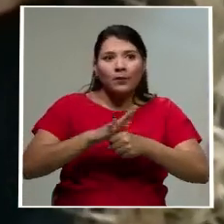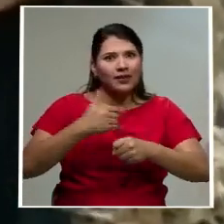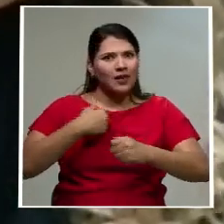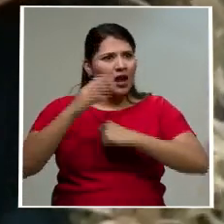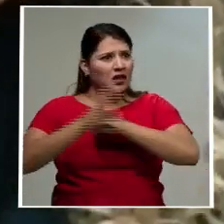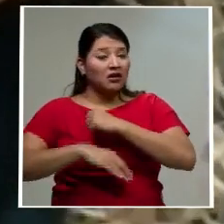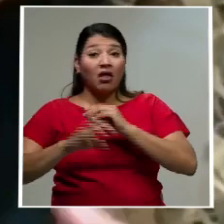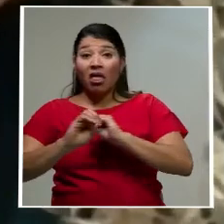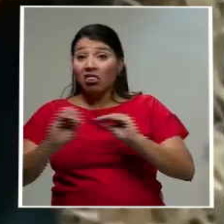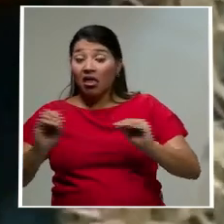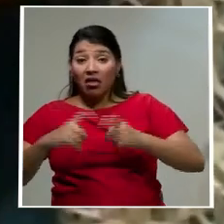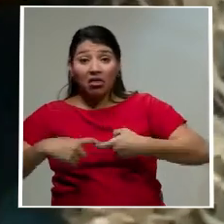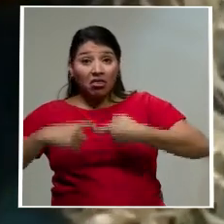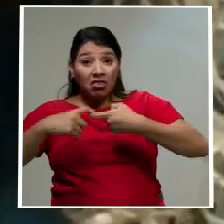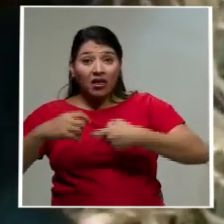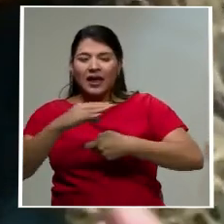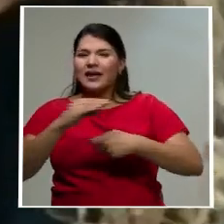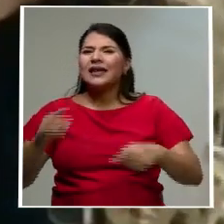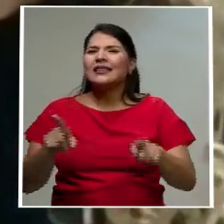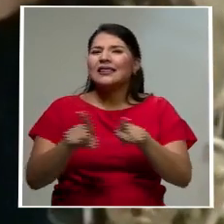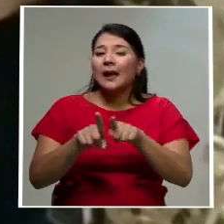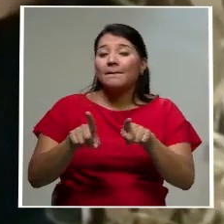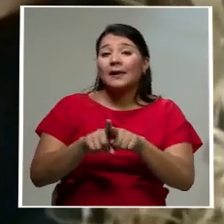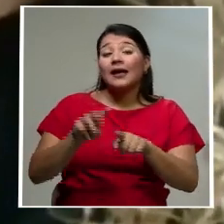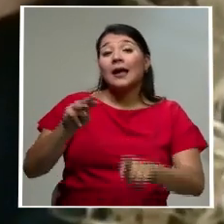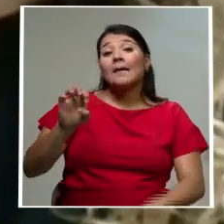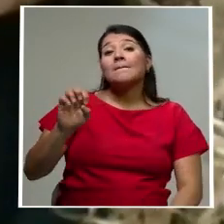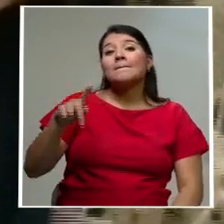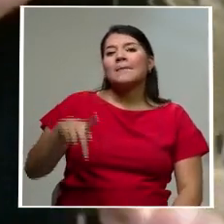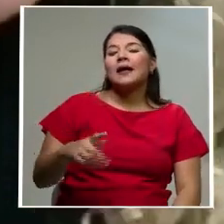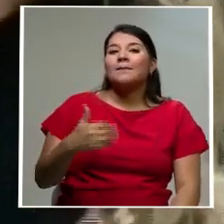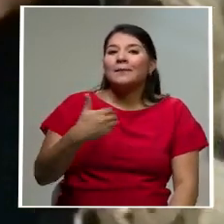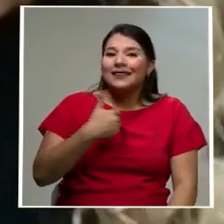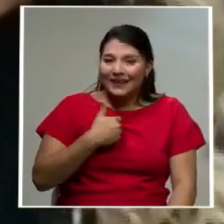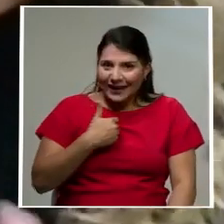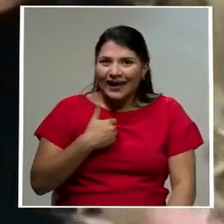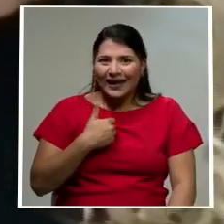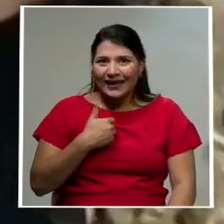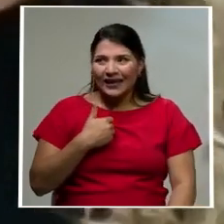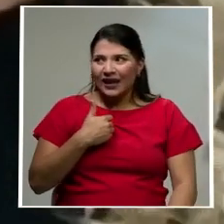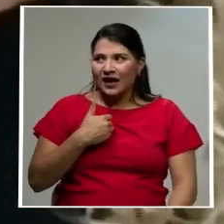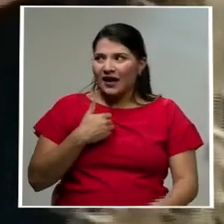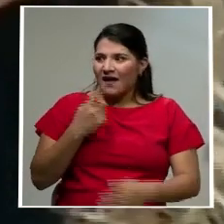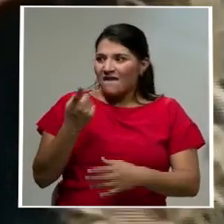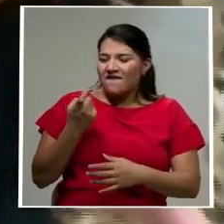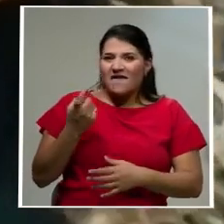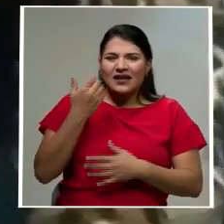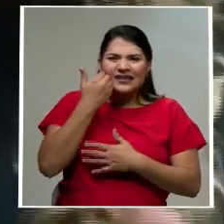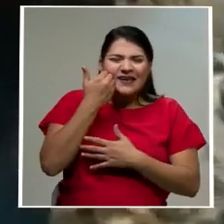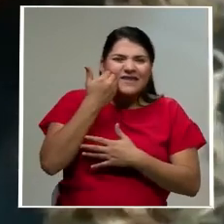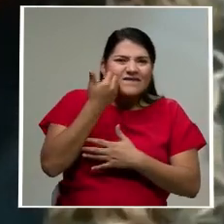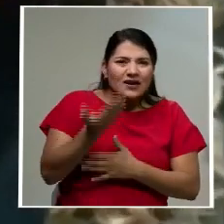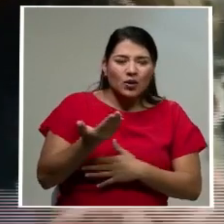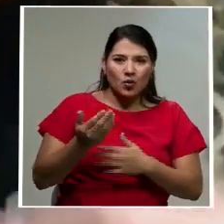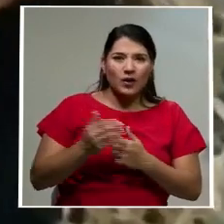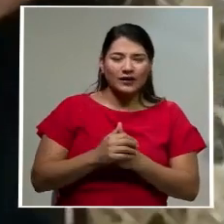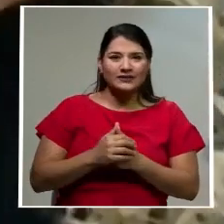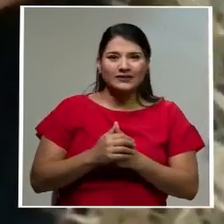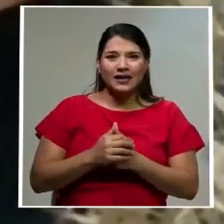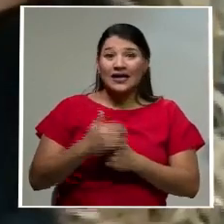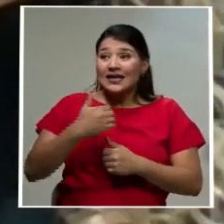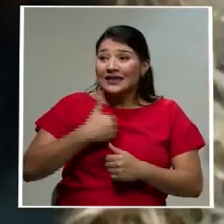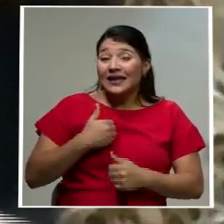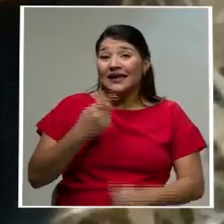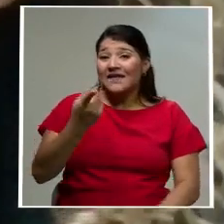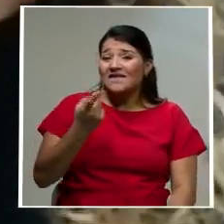además, el MEP tiene la cáscara, es que no le encuentro otro término más coloquial que eso, tiene la